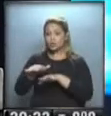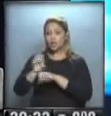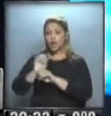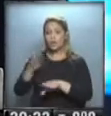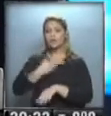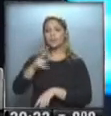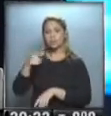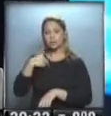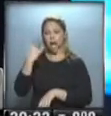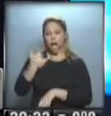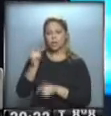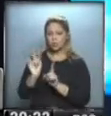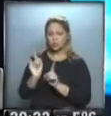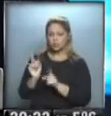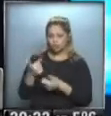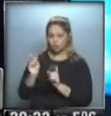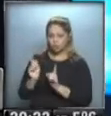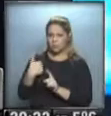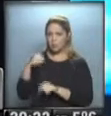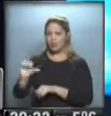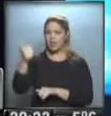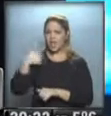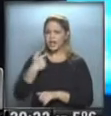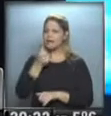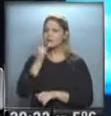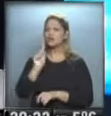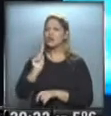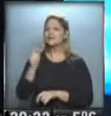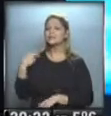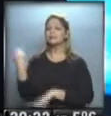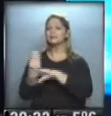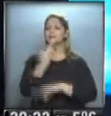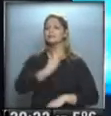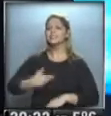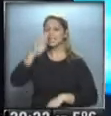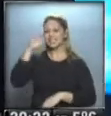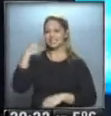Victoria estaba en condiciones de ganar una elección nacional sin que fuera Cristina Kirchner la candidata.